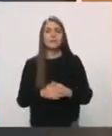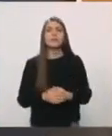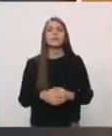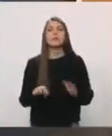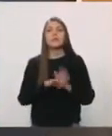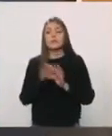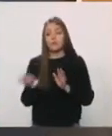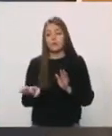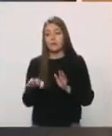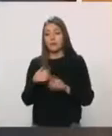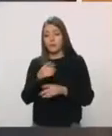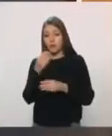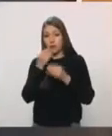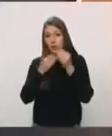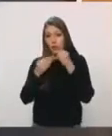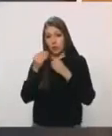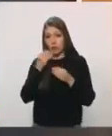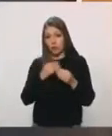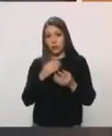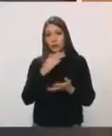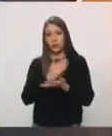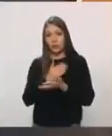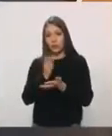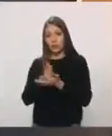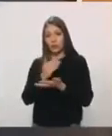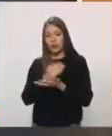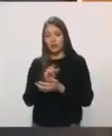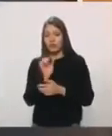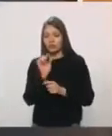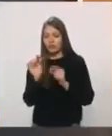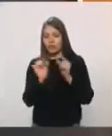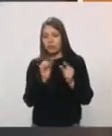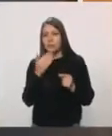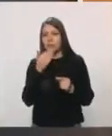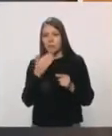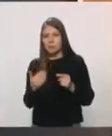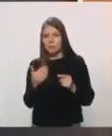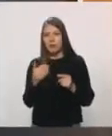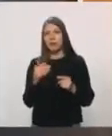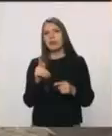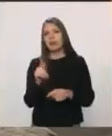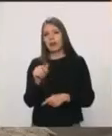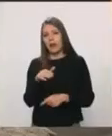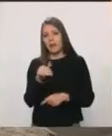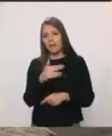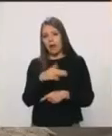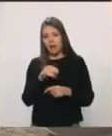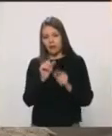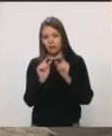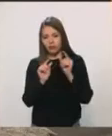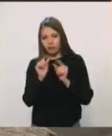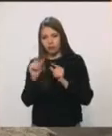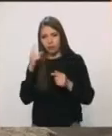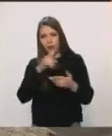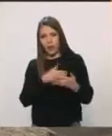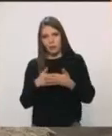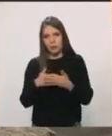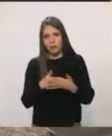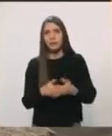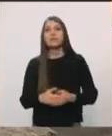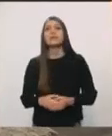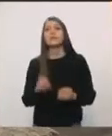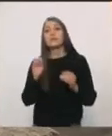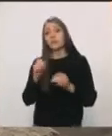dar comida, ¿no?, esta comida esté cortada en los trozos adecuados para el tamaño o en función de la edad del pequeño. O si vamos a jugar